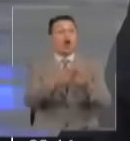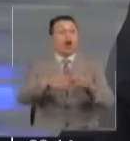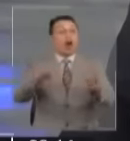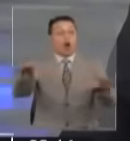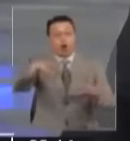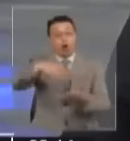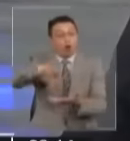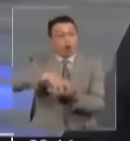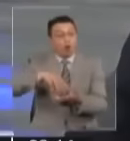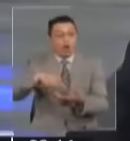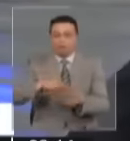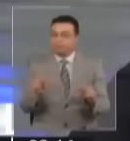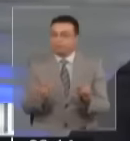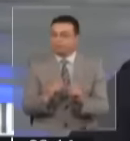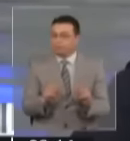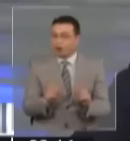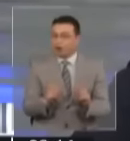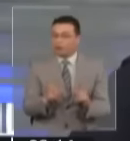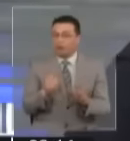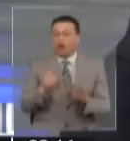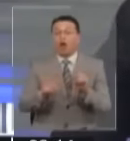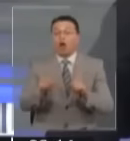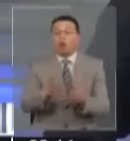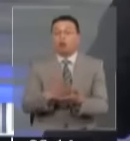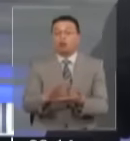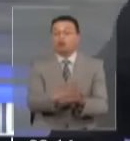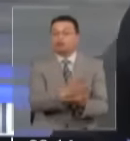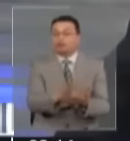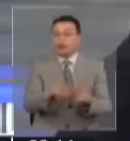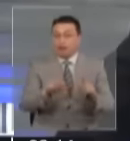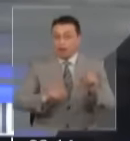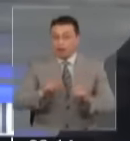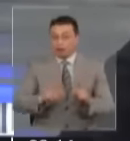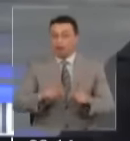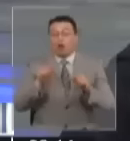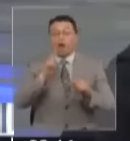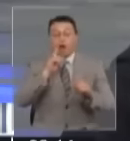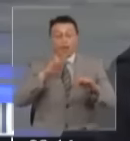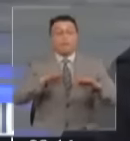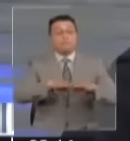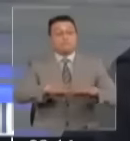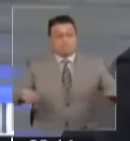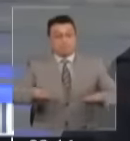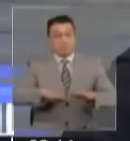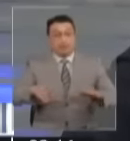no hay un llamado, ¿cierto?, a una modificación integral del plan regulador. También estas mesas están